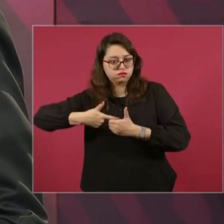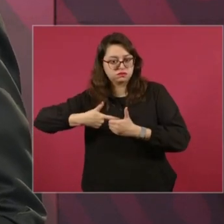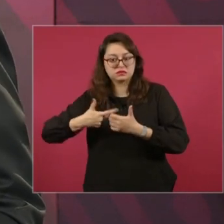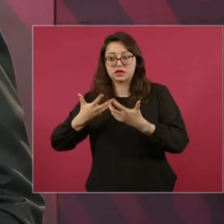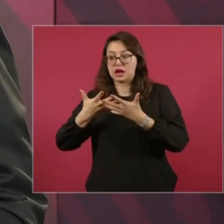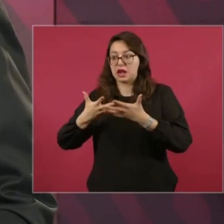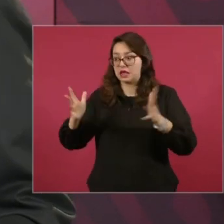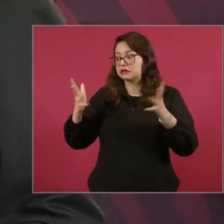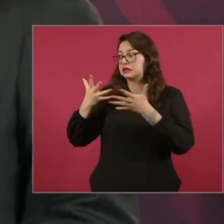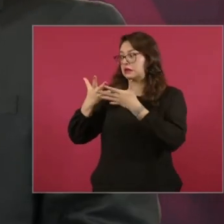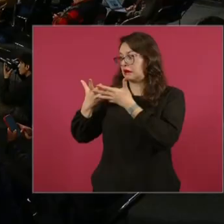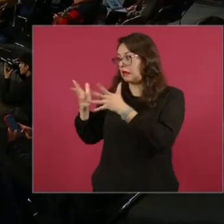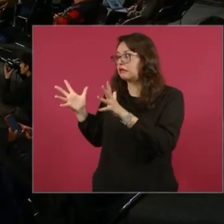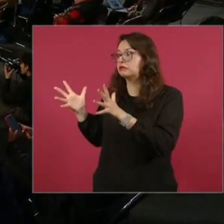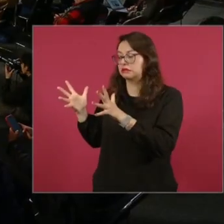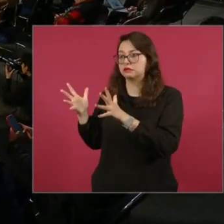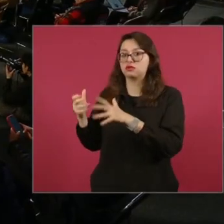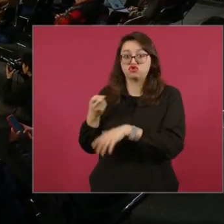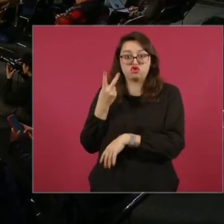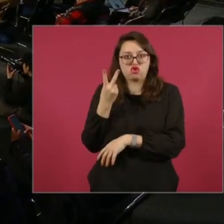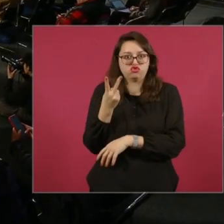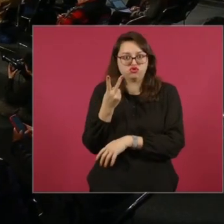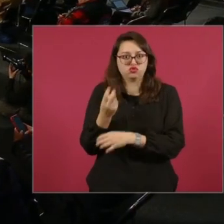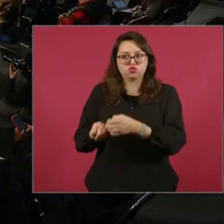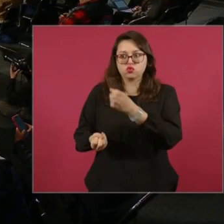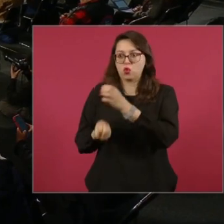que nos van a permitir tener